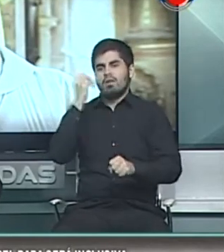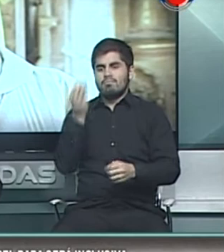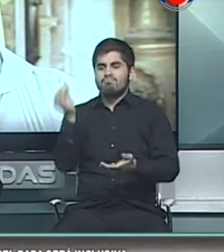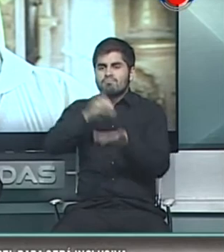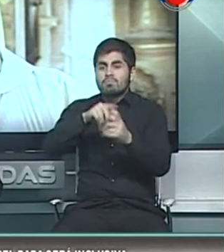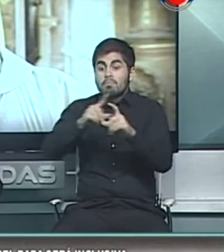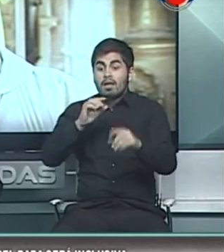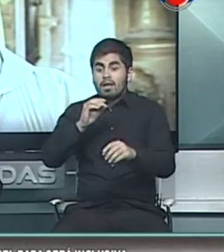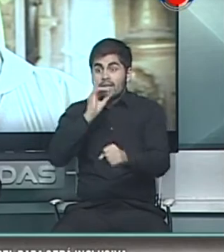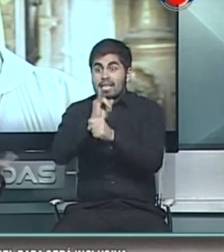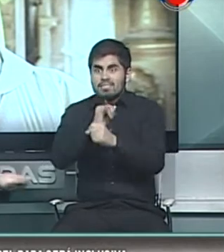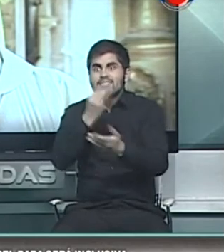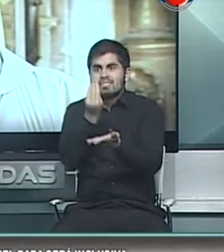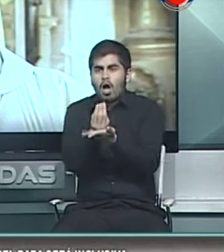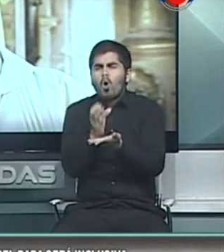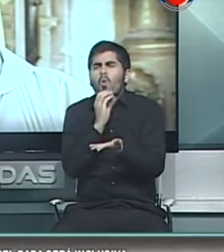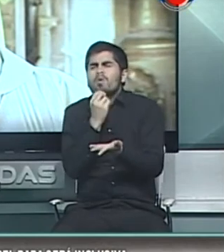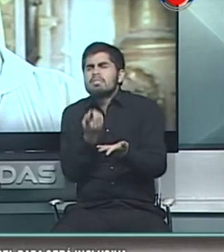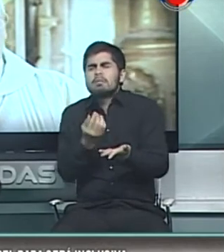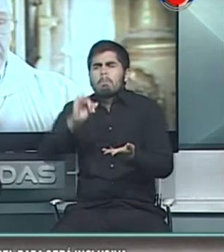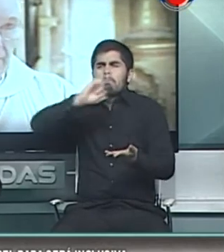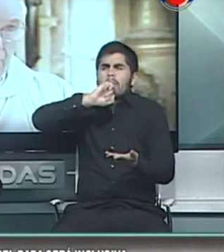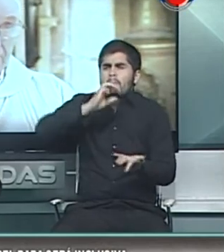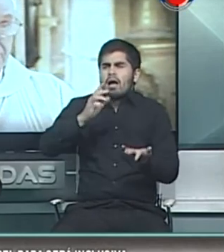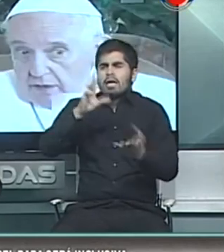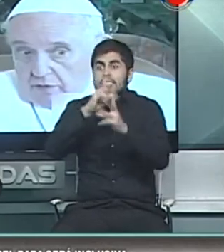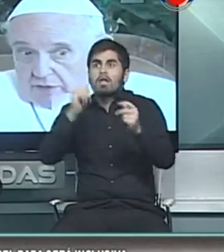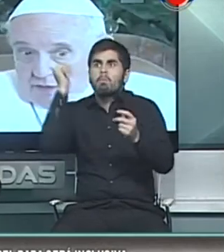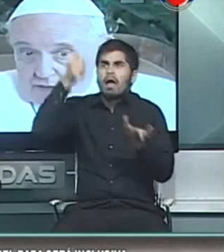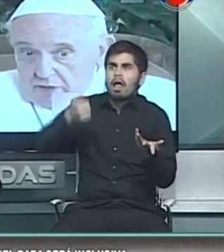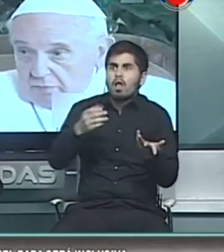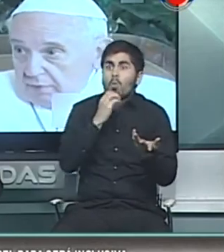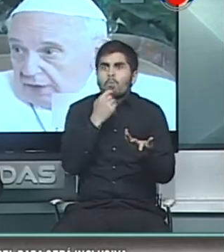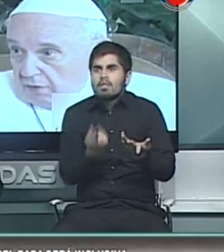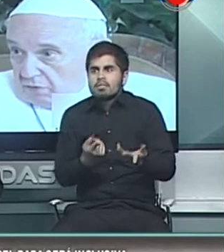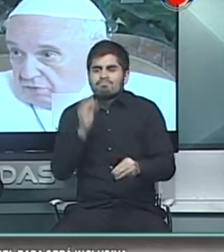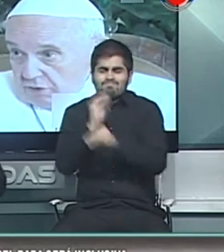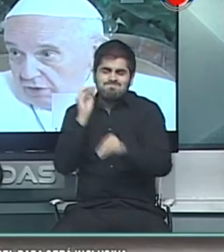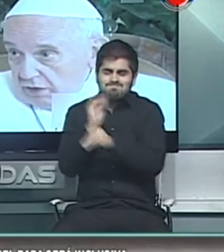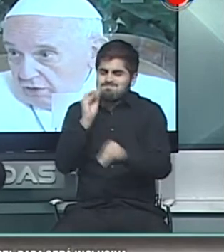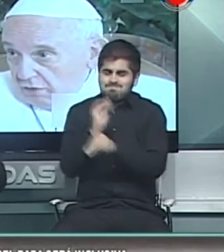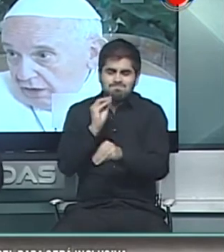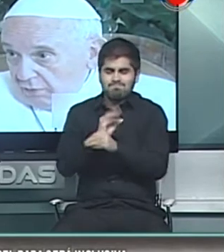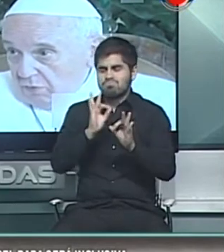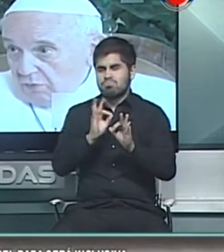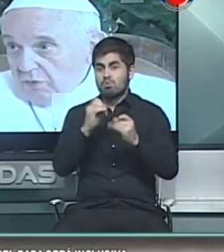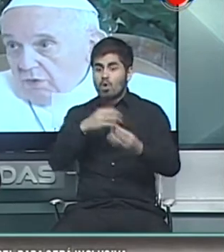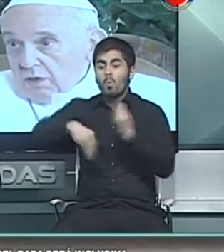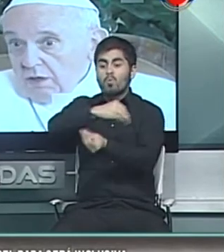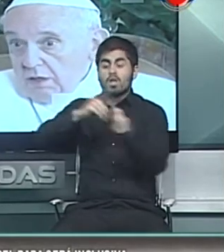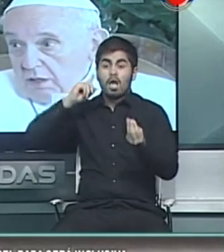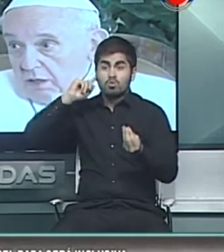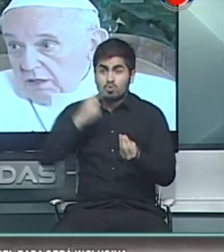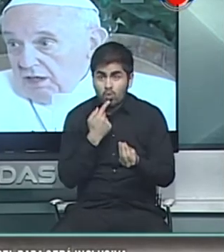es litúrgico también. ¿Cómo? Ah, qué bueno. ¿Cómo se dice Santo Padre? ¿Cómo se dice? Claro, todo eso, santo. Entonces, ¿cómo? Eso es importante. Entonces, la comunidad sorda